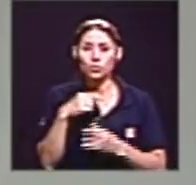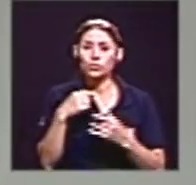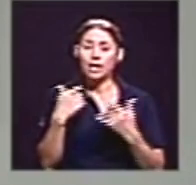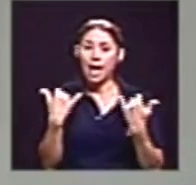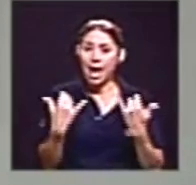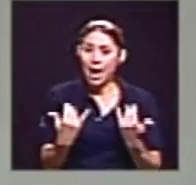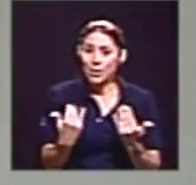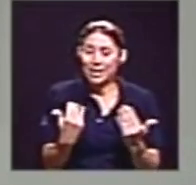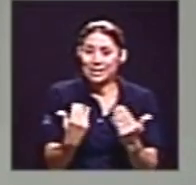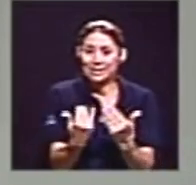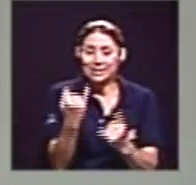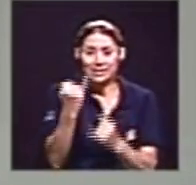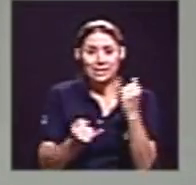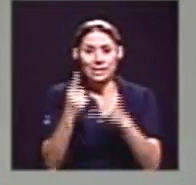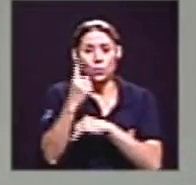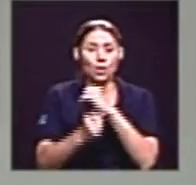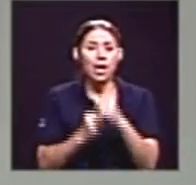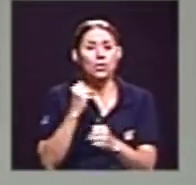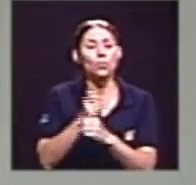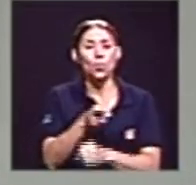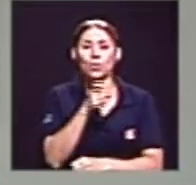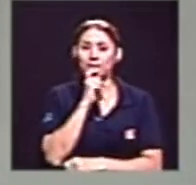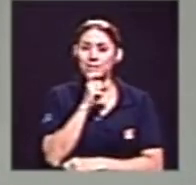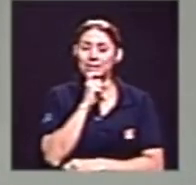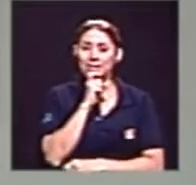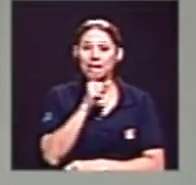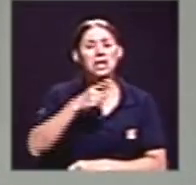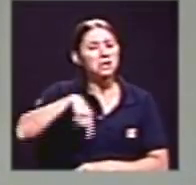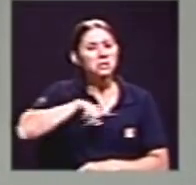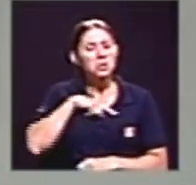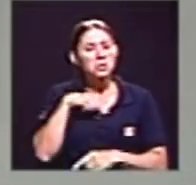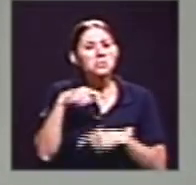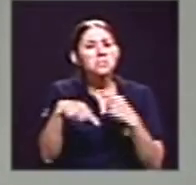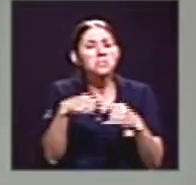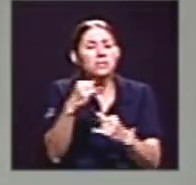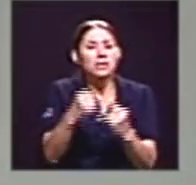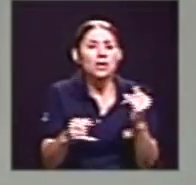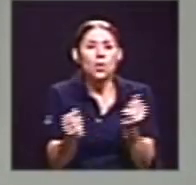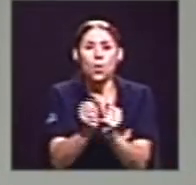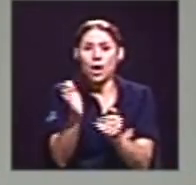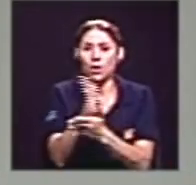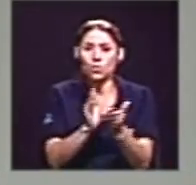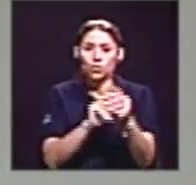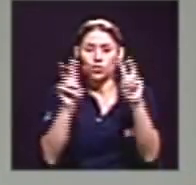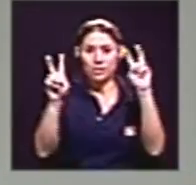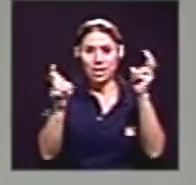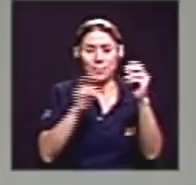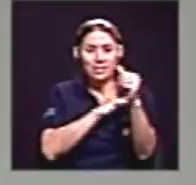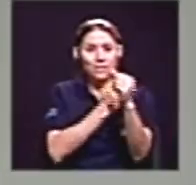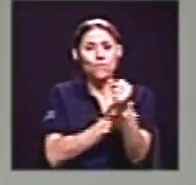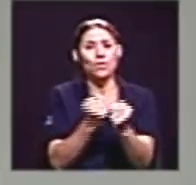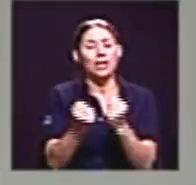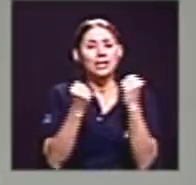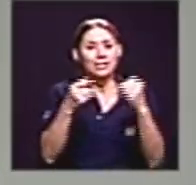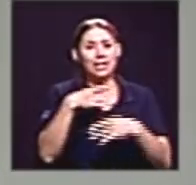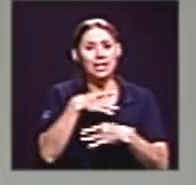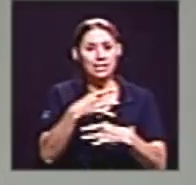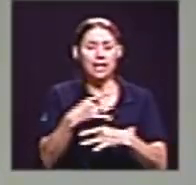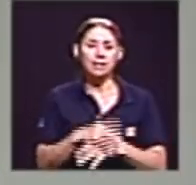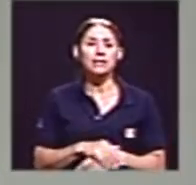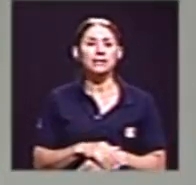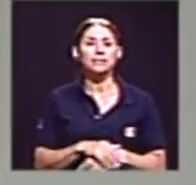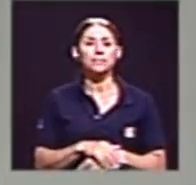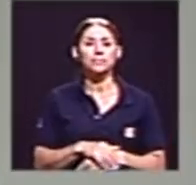año muy difícil y estamos saliendo con algunos temas de fortaleza que son interesantes. Es decir, el hecho de que la